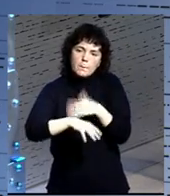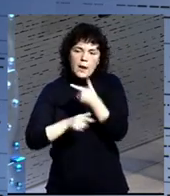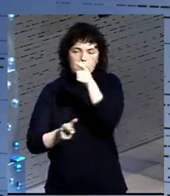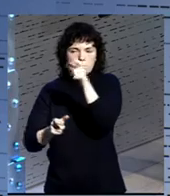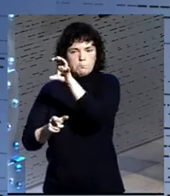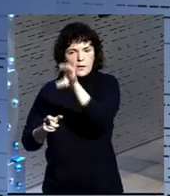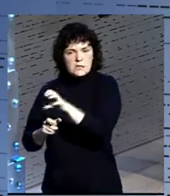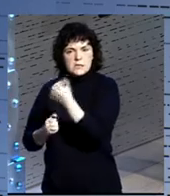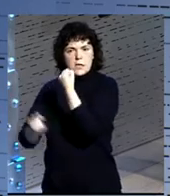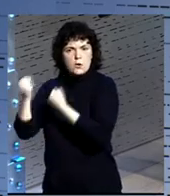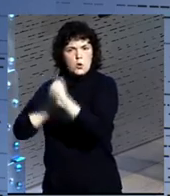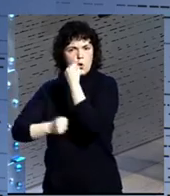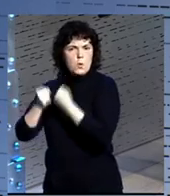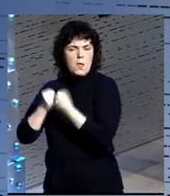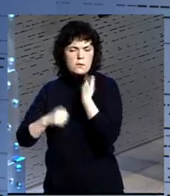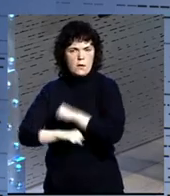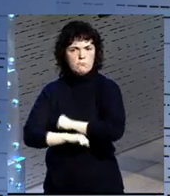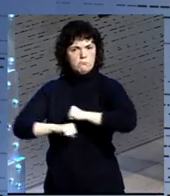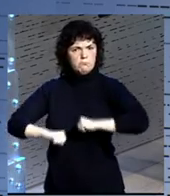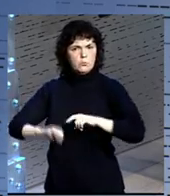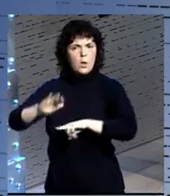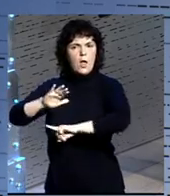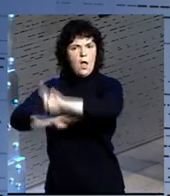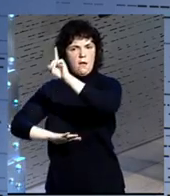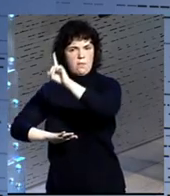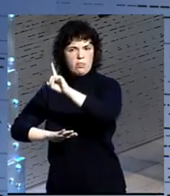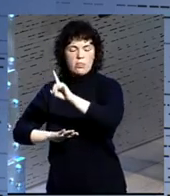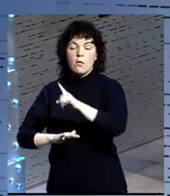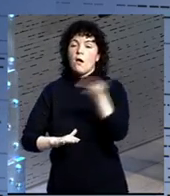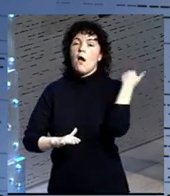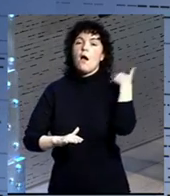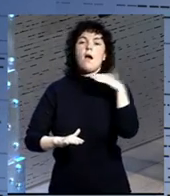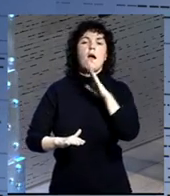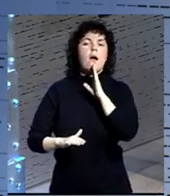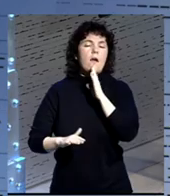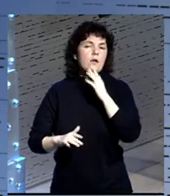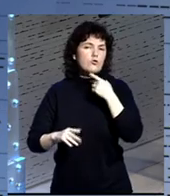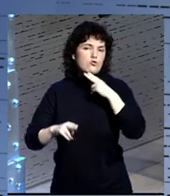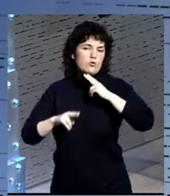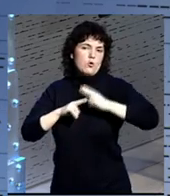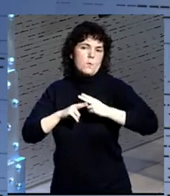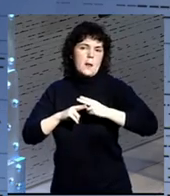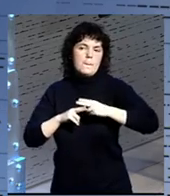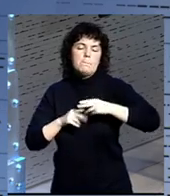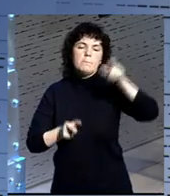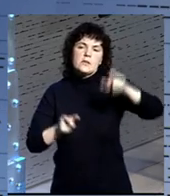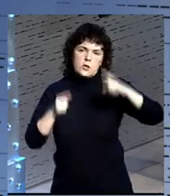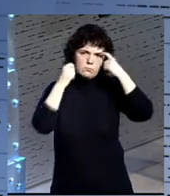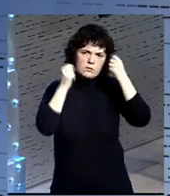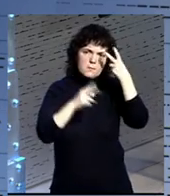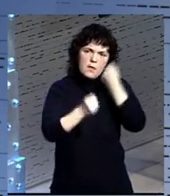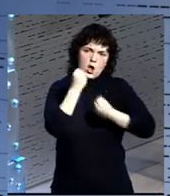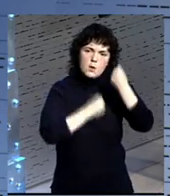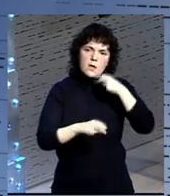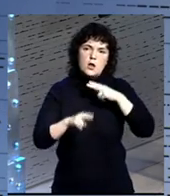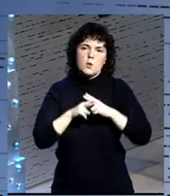economías consideradas avanzadas. Aquello que llamaban los macroeconomistas la paradoja